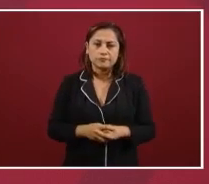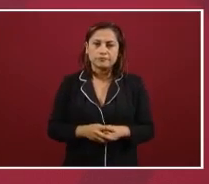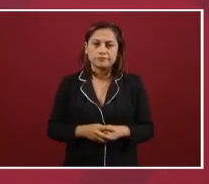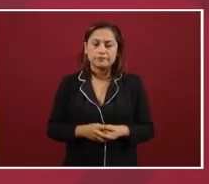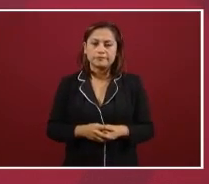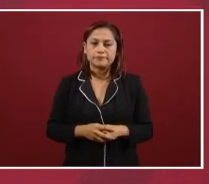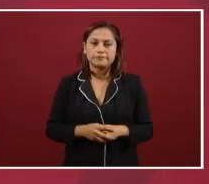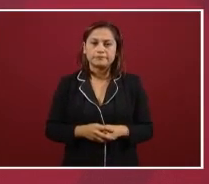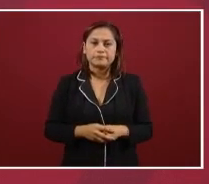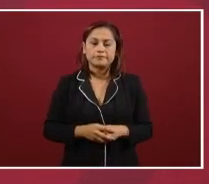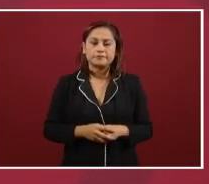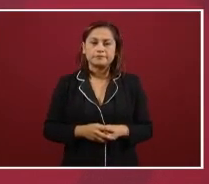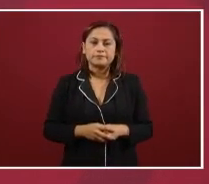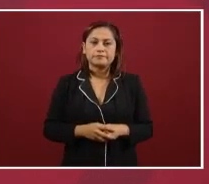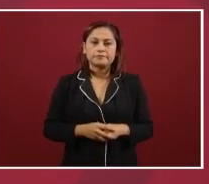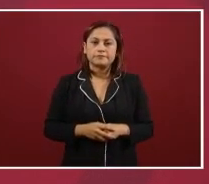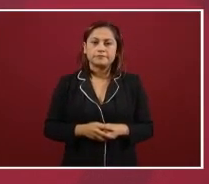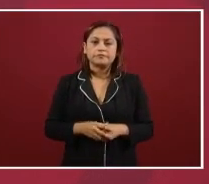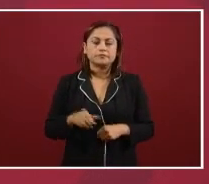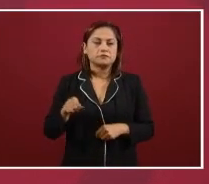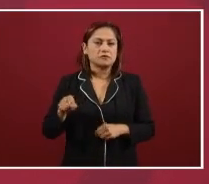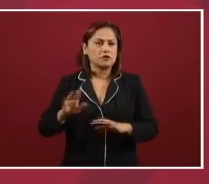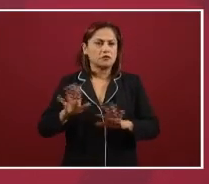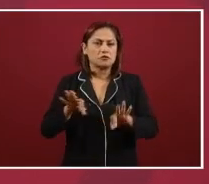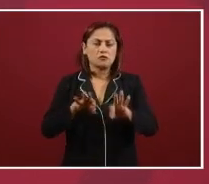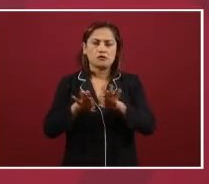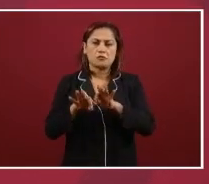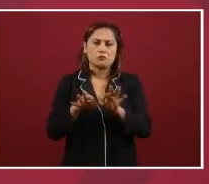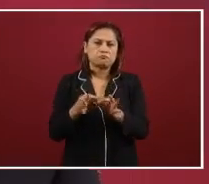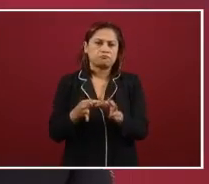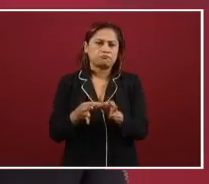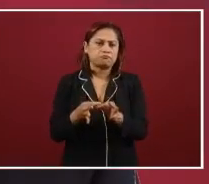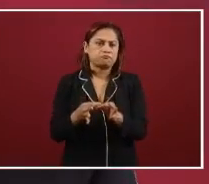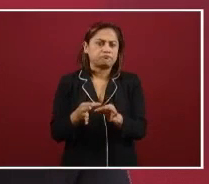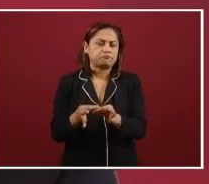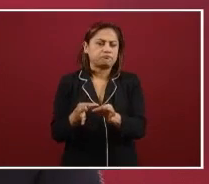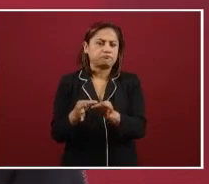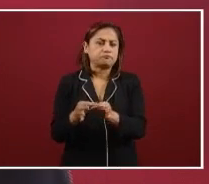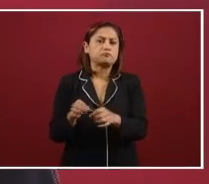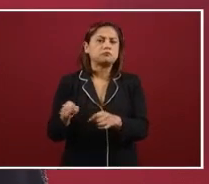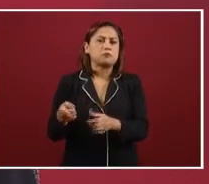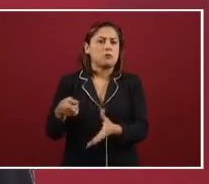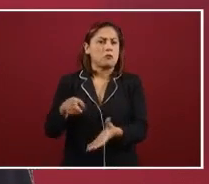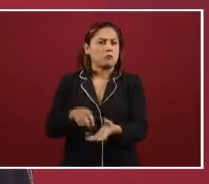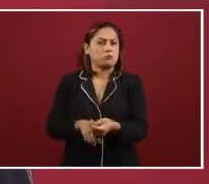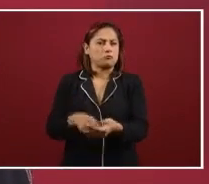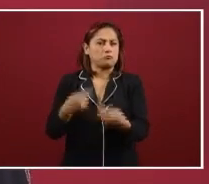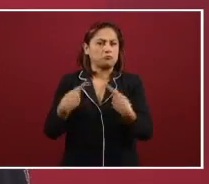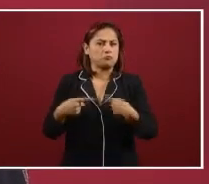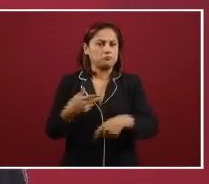por su eficacia, por su honestidad,